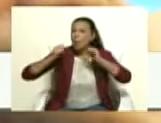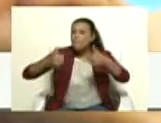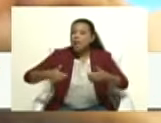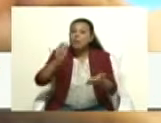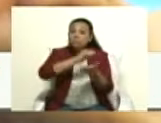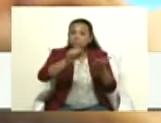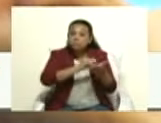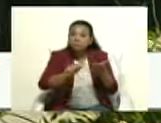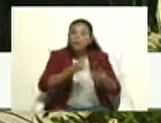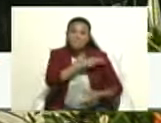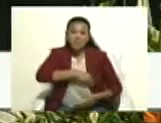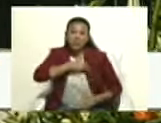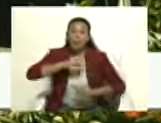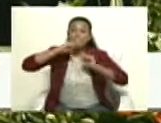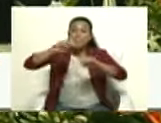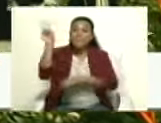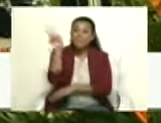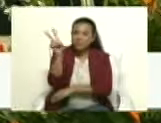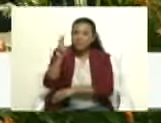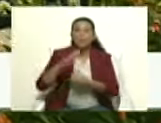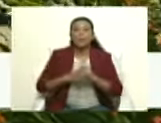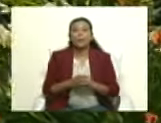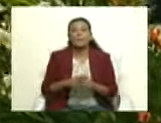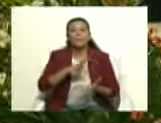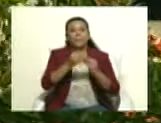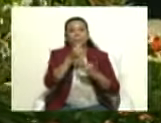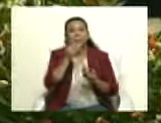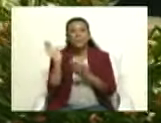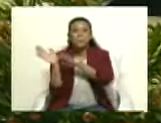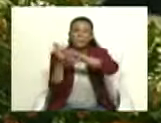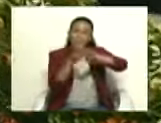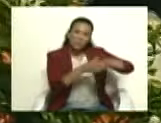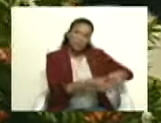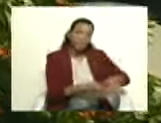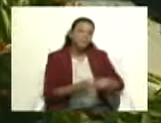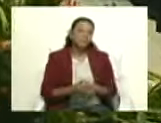registro de la gran misión Viva Venezuela. Meisbert Patricia Bolívar, La Noticia.